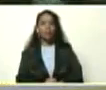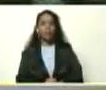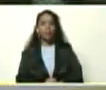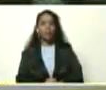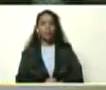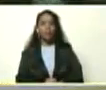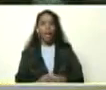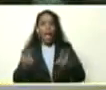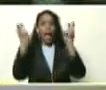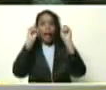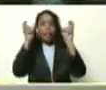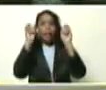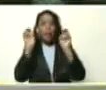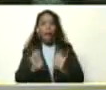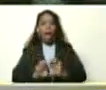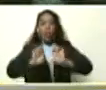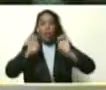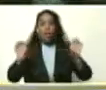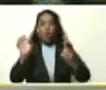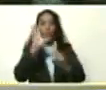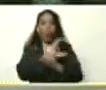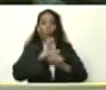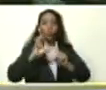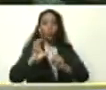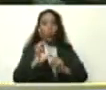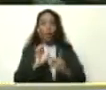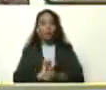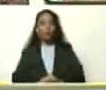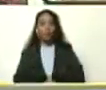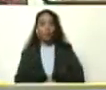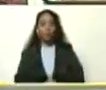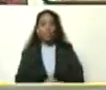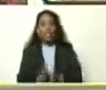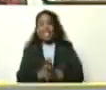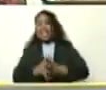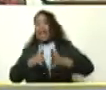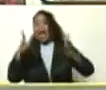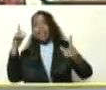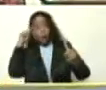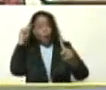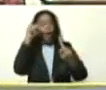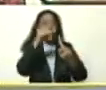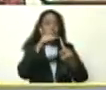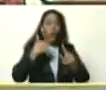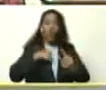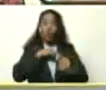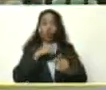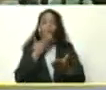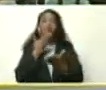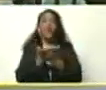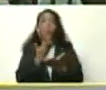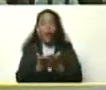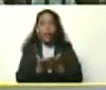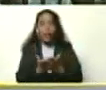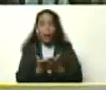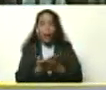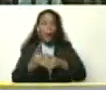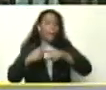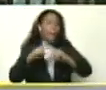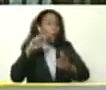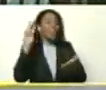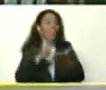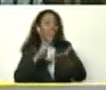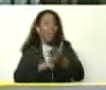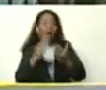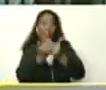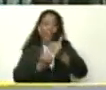en el aspecto de la educación, de la cultura. Grandes metas nos hemos planteado, pero realmente el avance